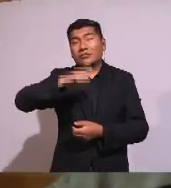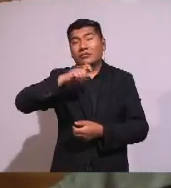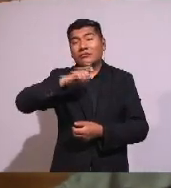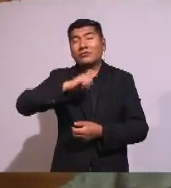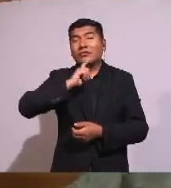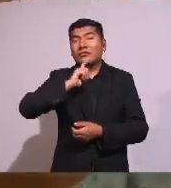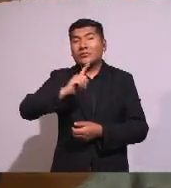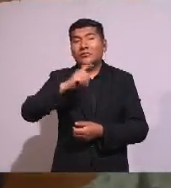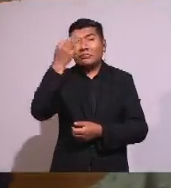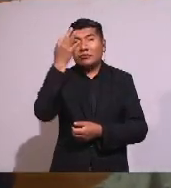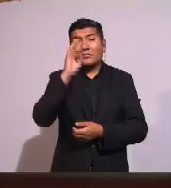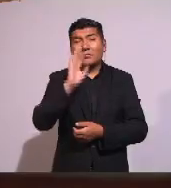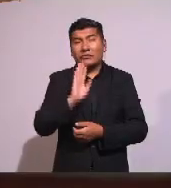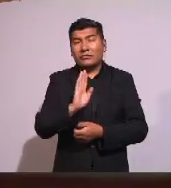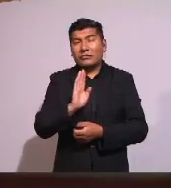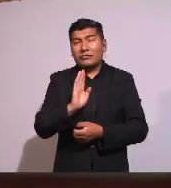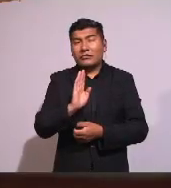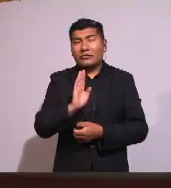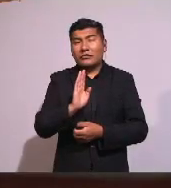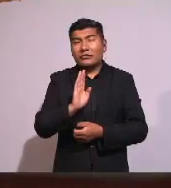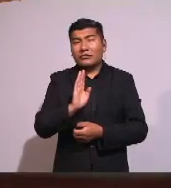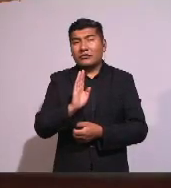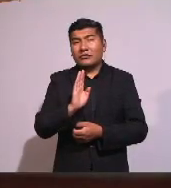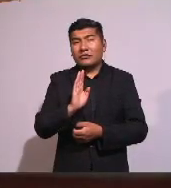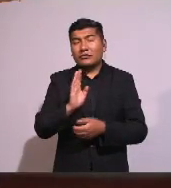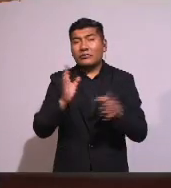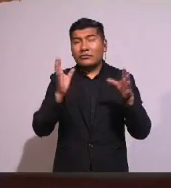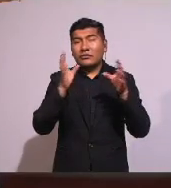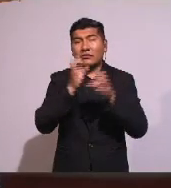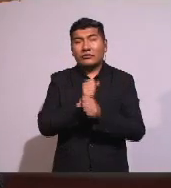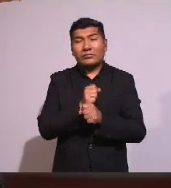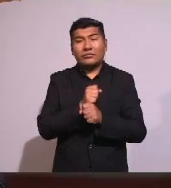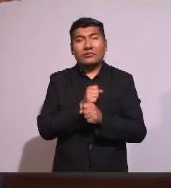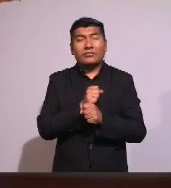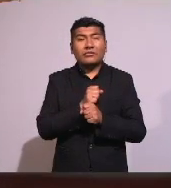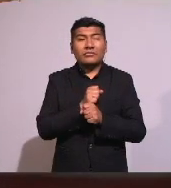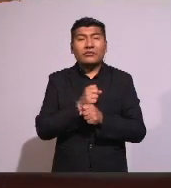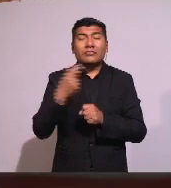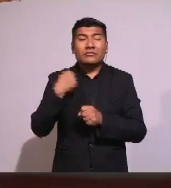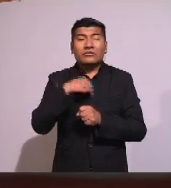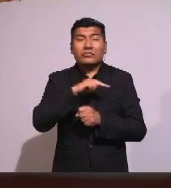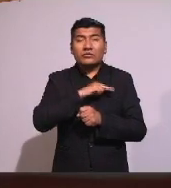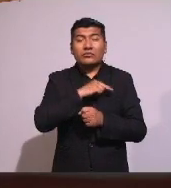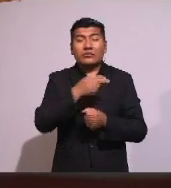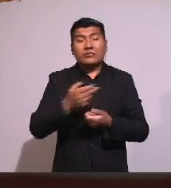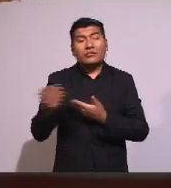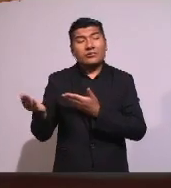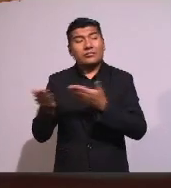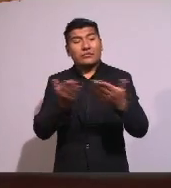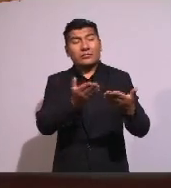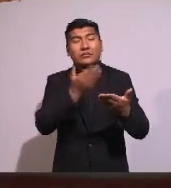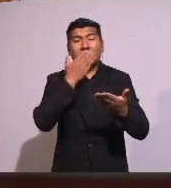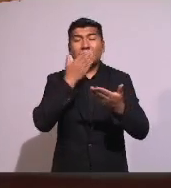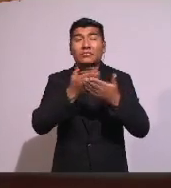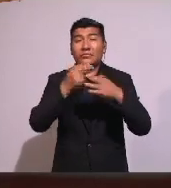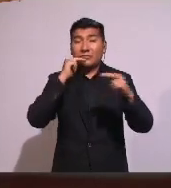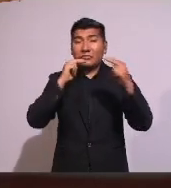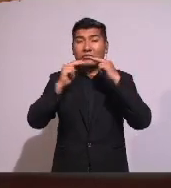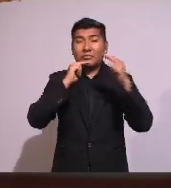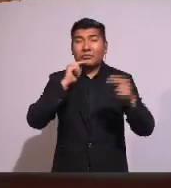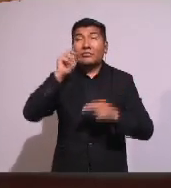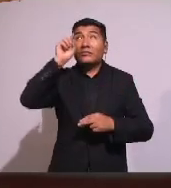ser evangelizados. Es decir, tenemos que llevarles la buena noticia de que